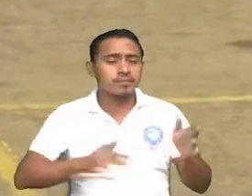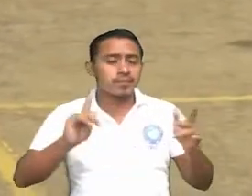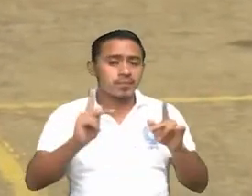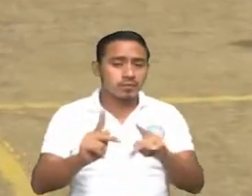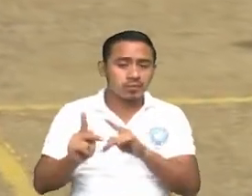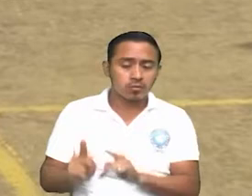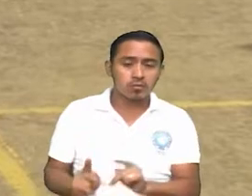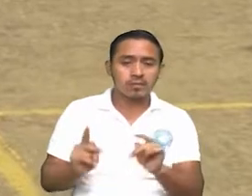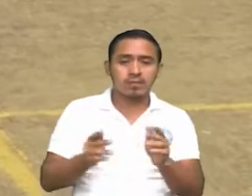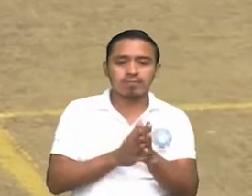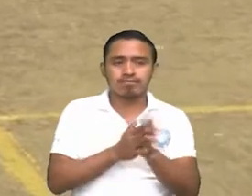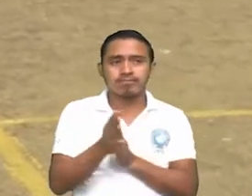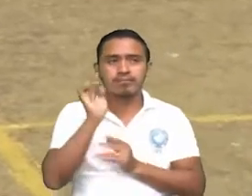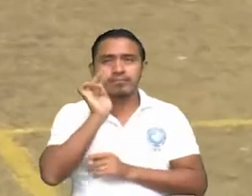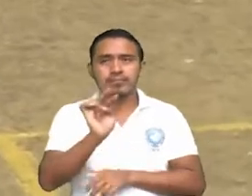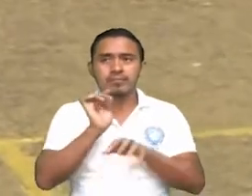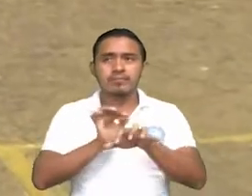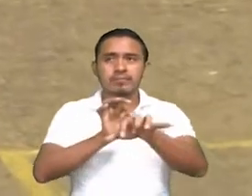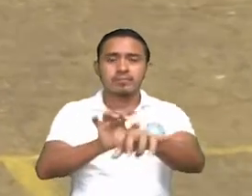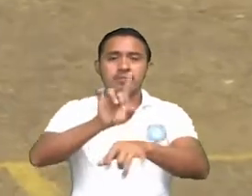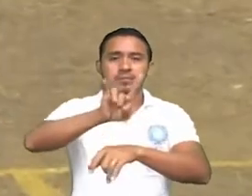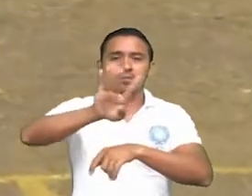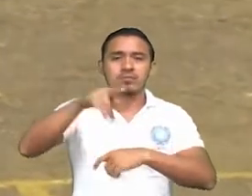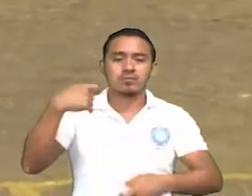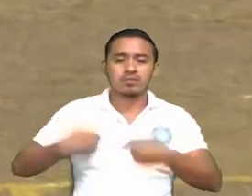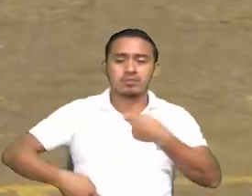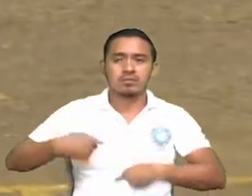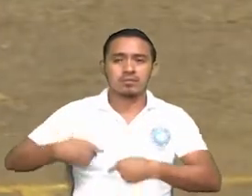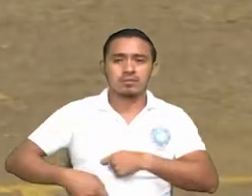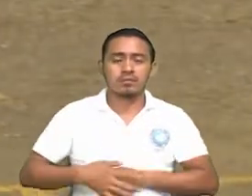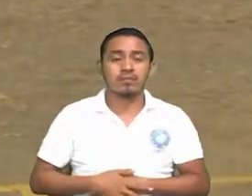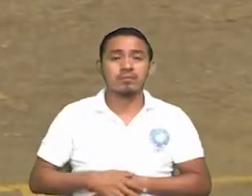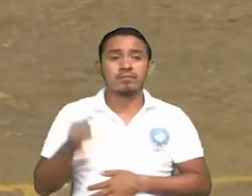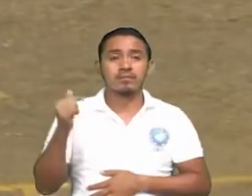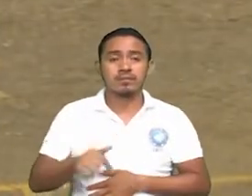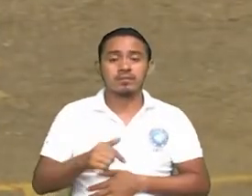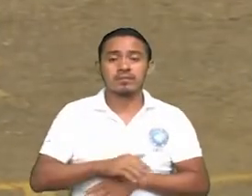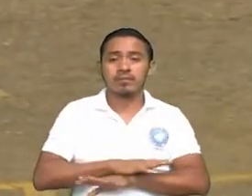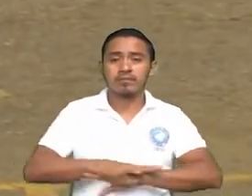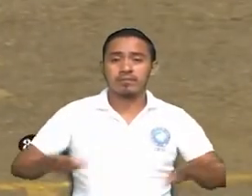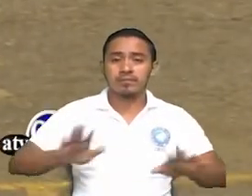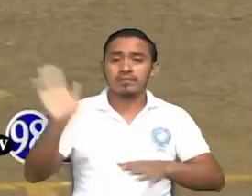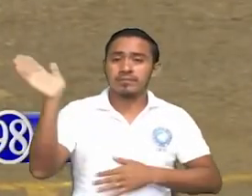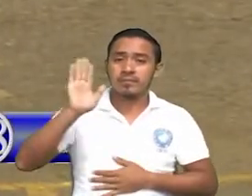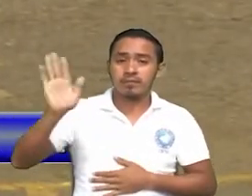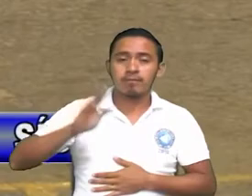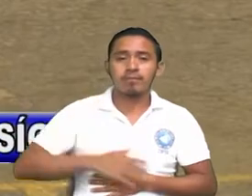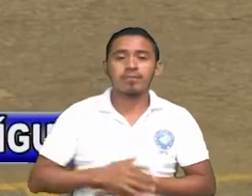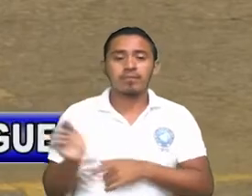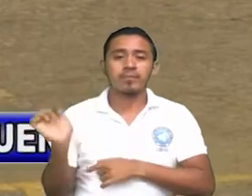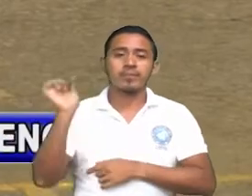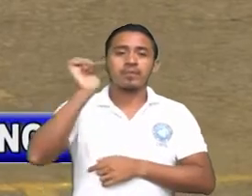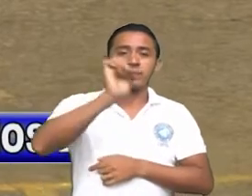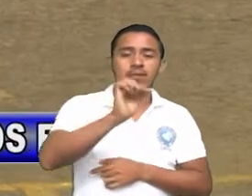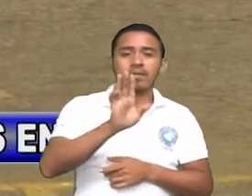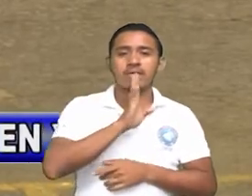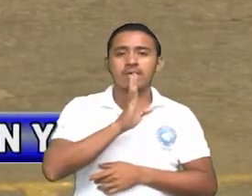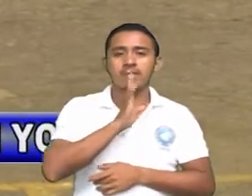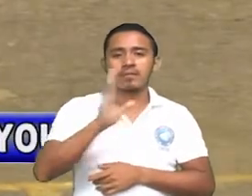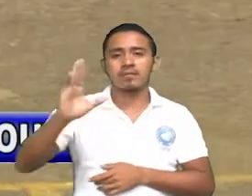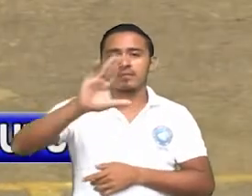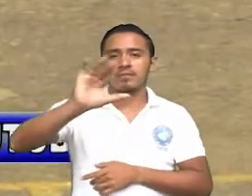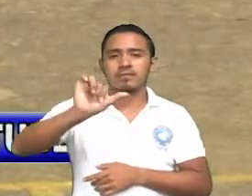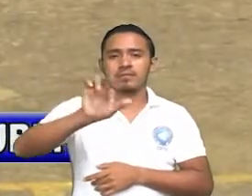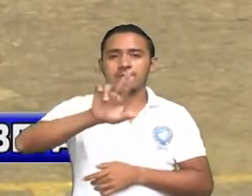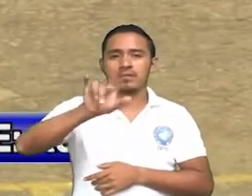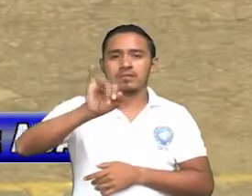este desfile patrio del próximo 14 de septiembre. Nosotros así nos despedimos y retomamos nuestra señal en vivo y